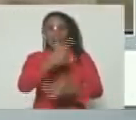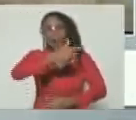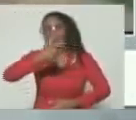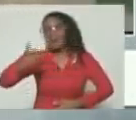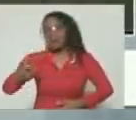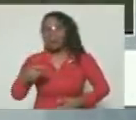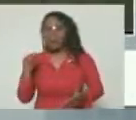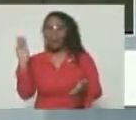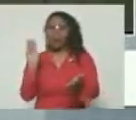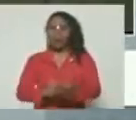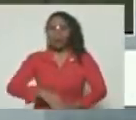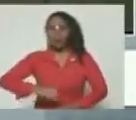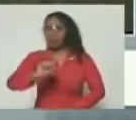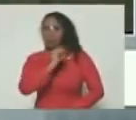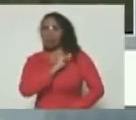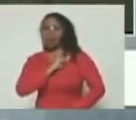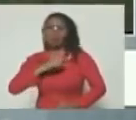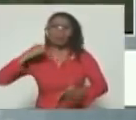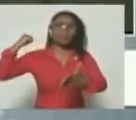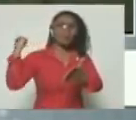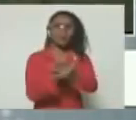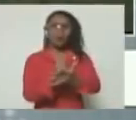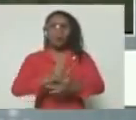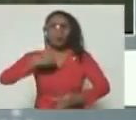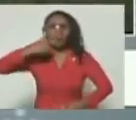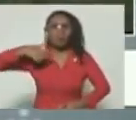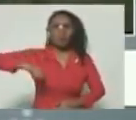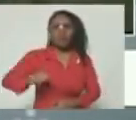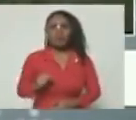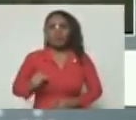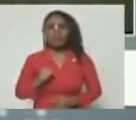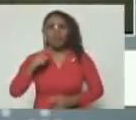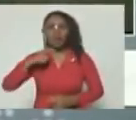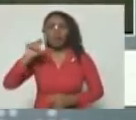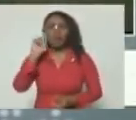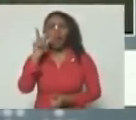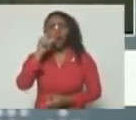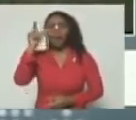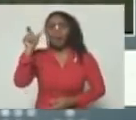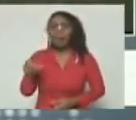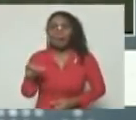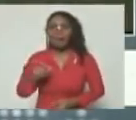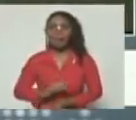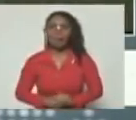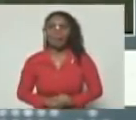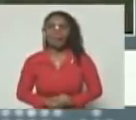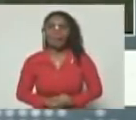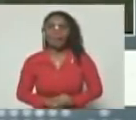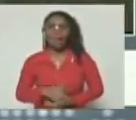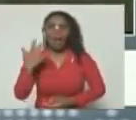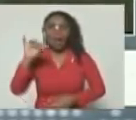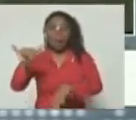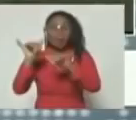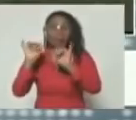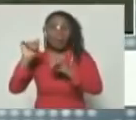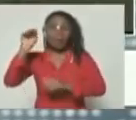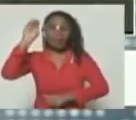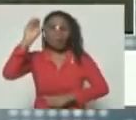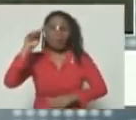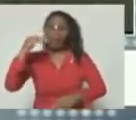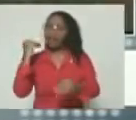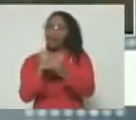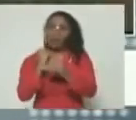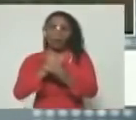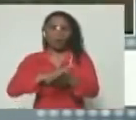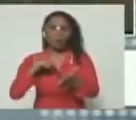imponer terrorismo, para matar policías, terminará como Pablo Escobar Gaviria. Tendrá el mismo destino, no tengan